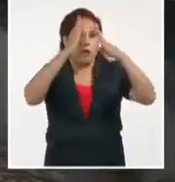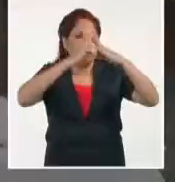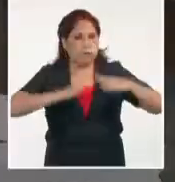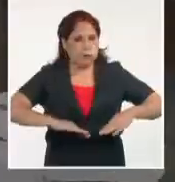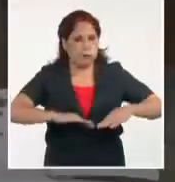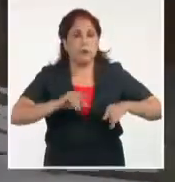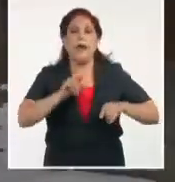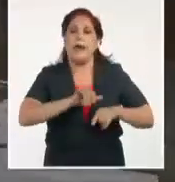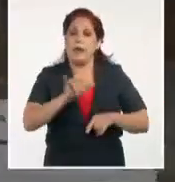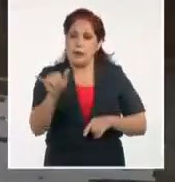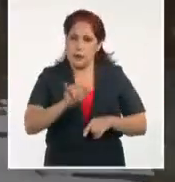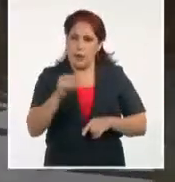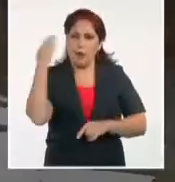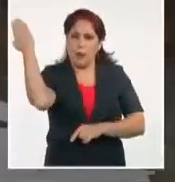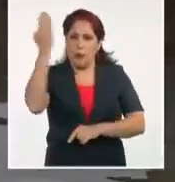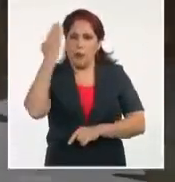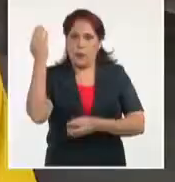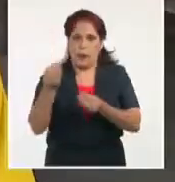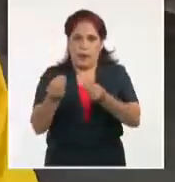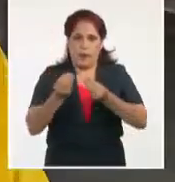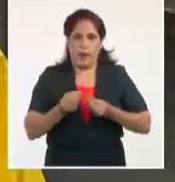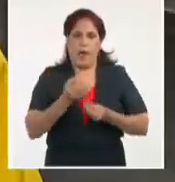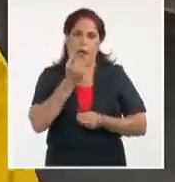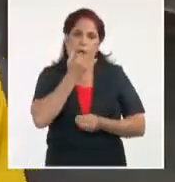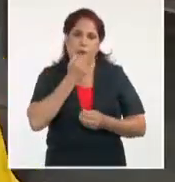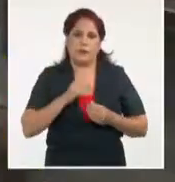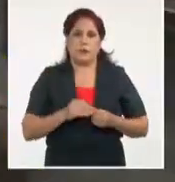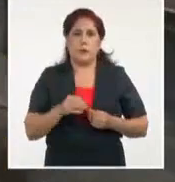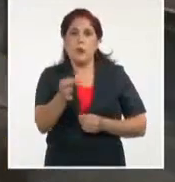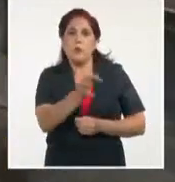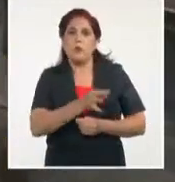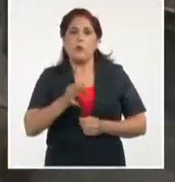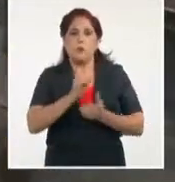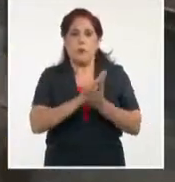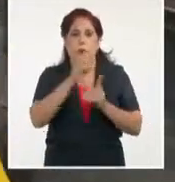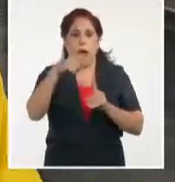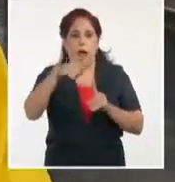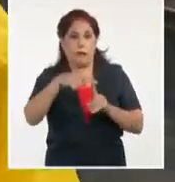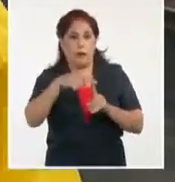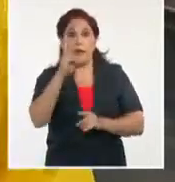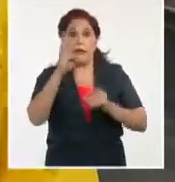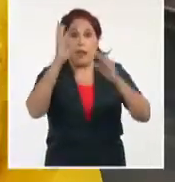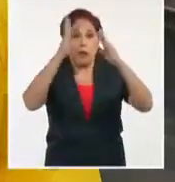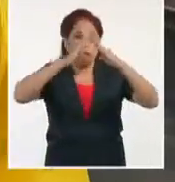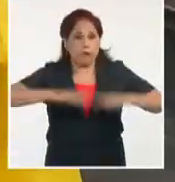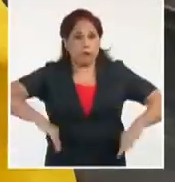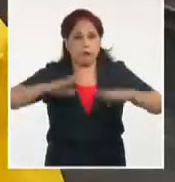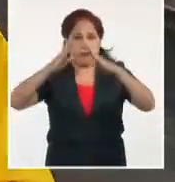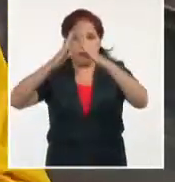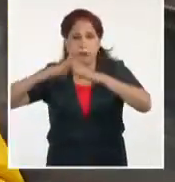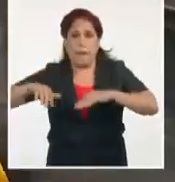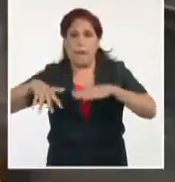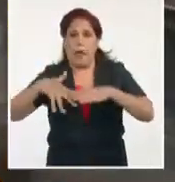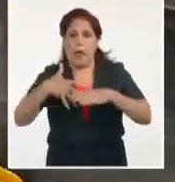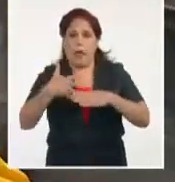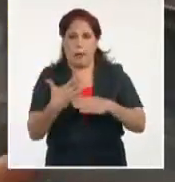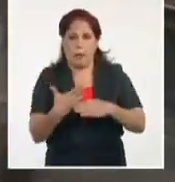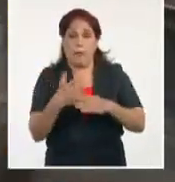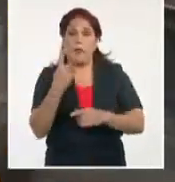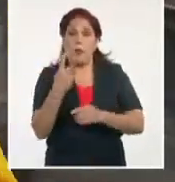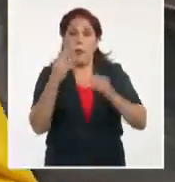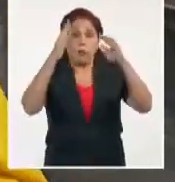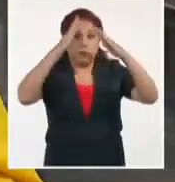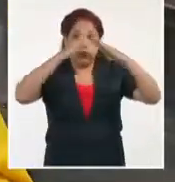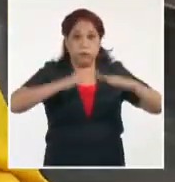se registra como parte de los daños. En el municipio de Matanzas existieron 3 derrumbes en la madrugada. Hay uno que fue